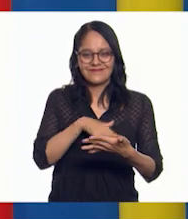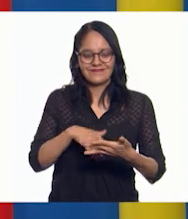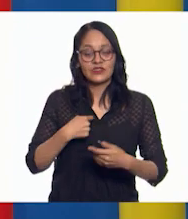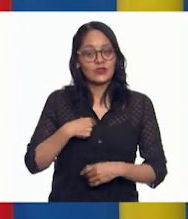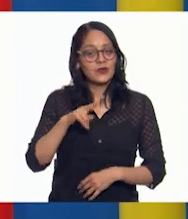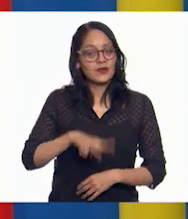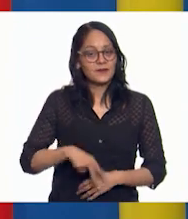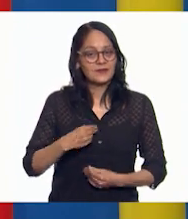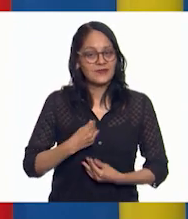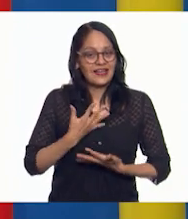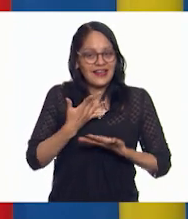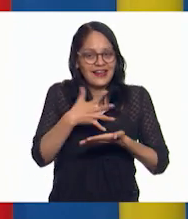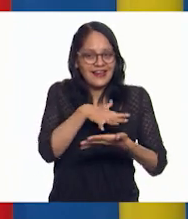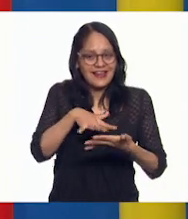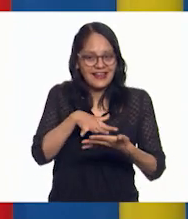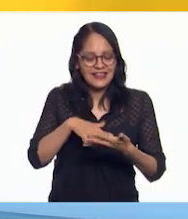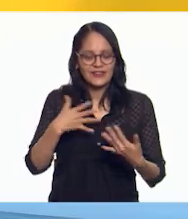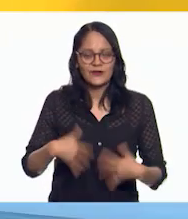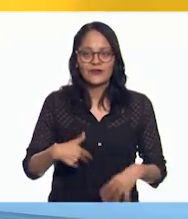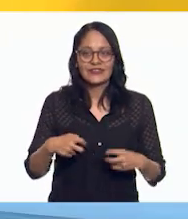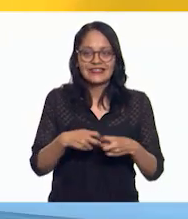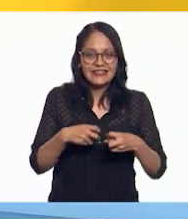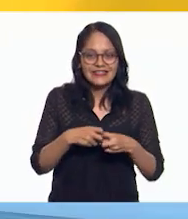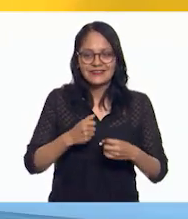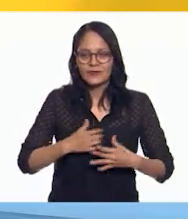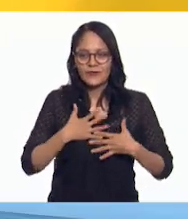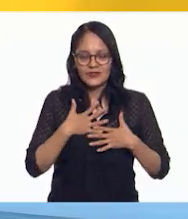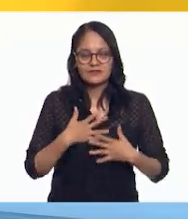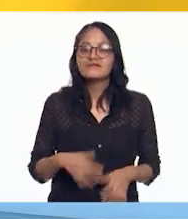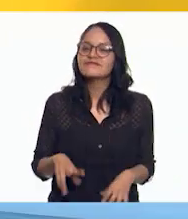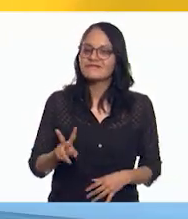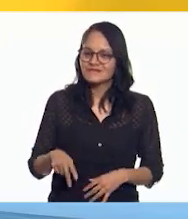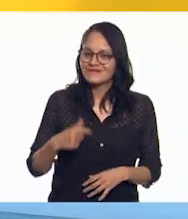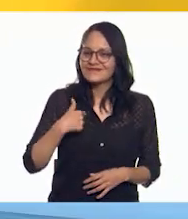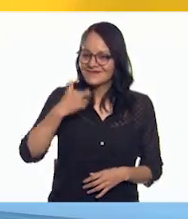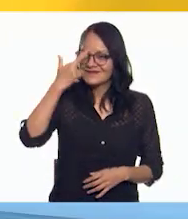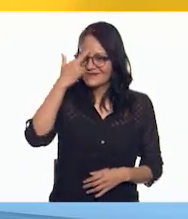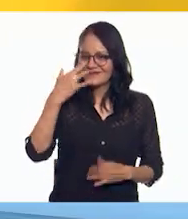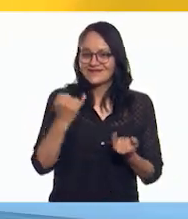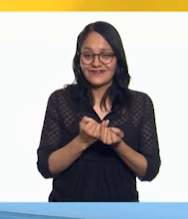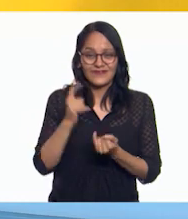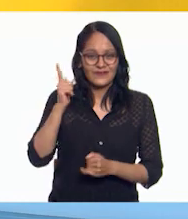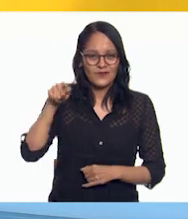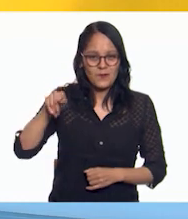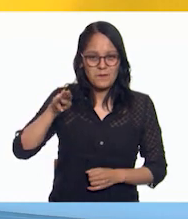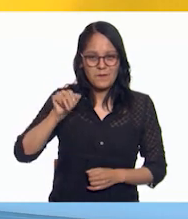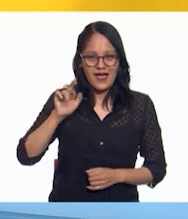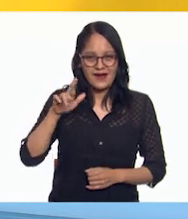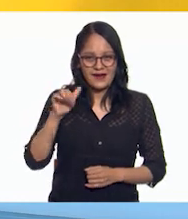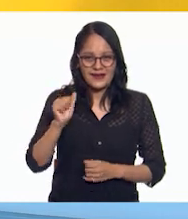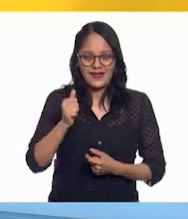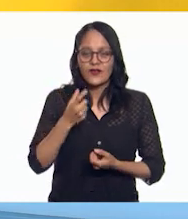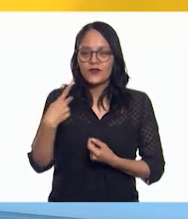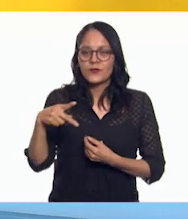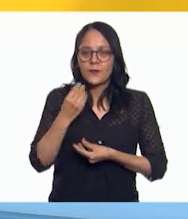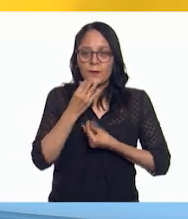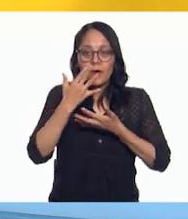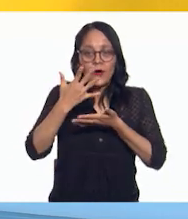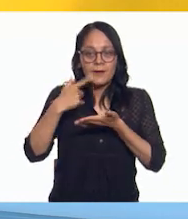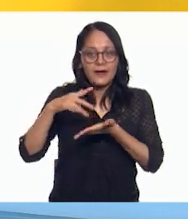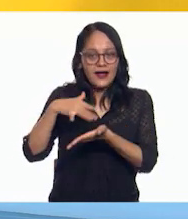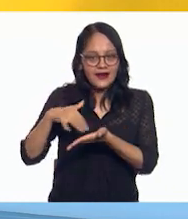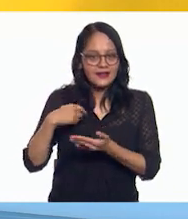tan emocionada como nerviosa. Yo también lo recuerdo bien, María. Muero de ganas por escuchar tu poema, pero debemos ser